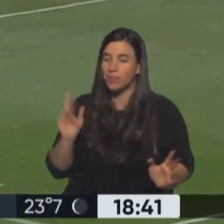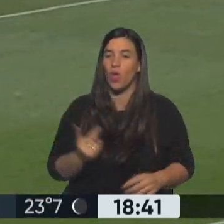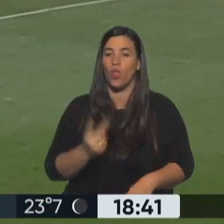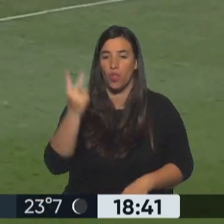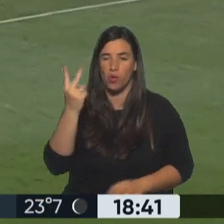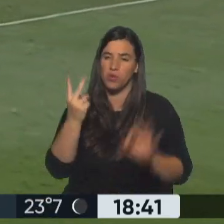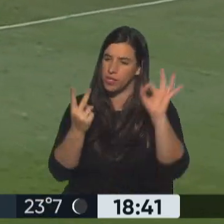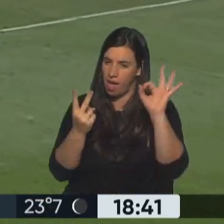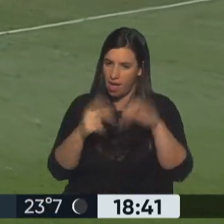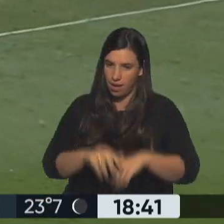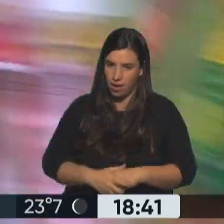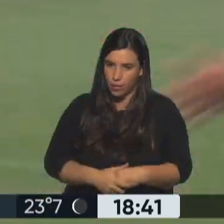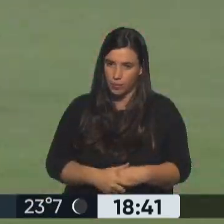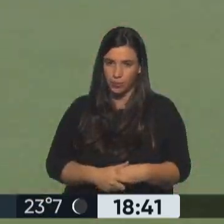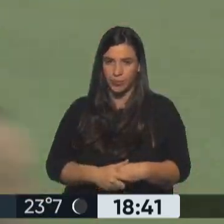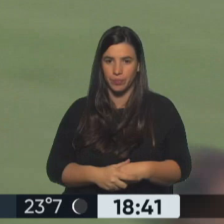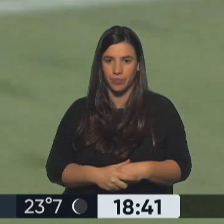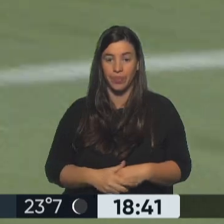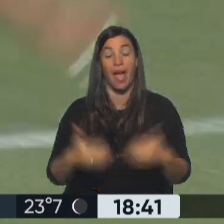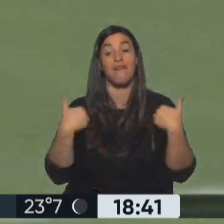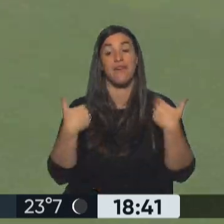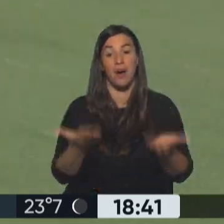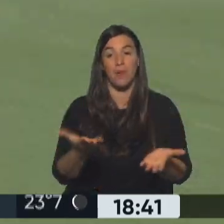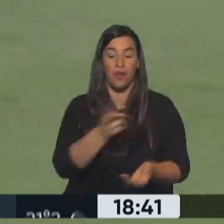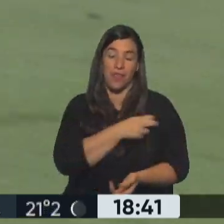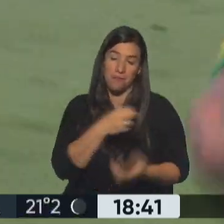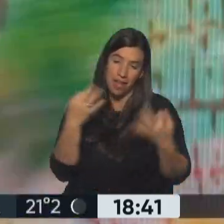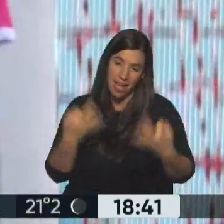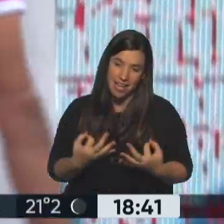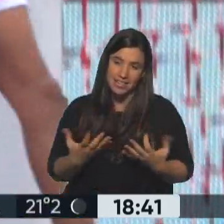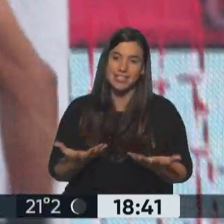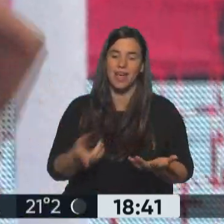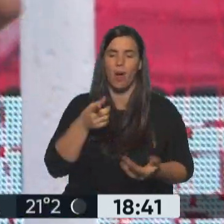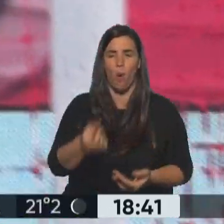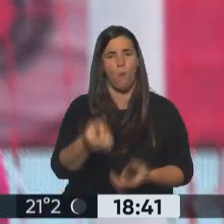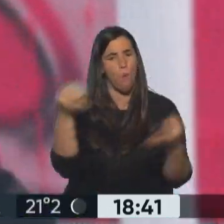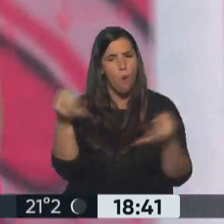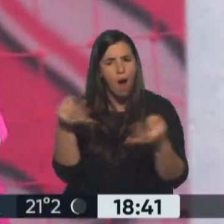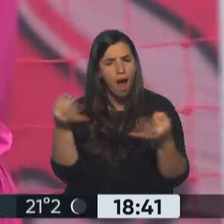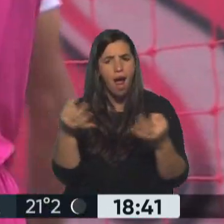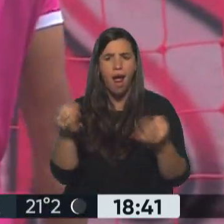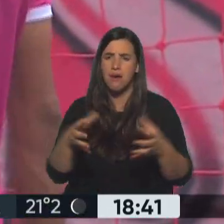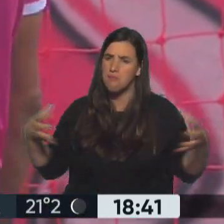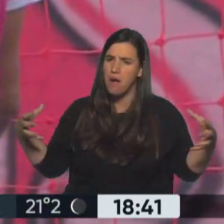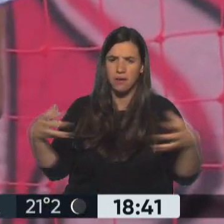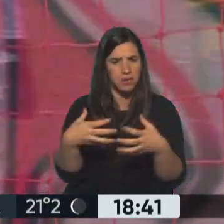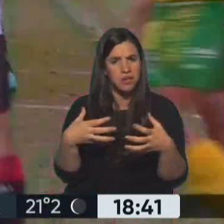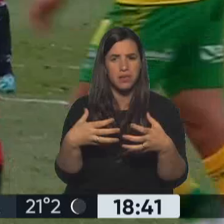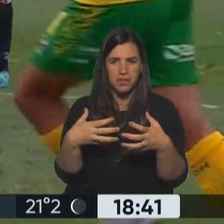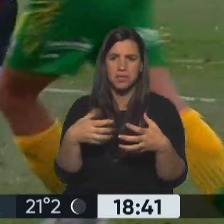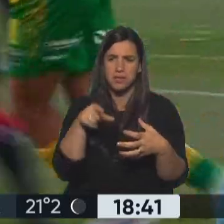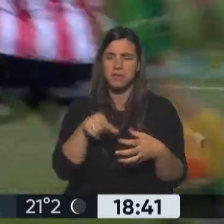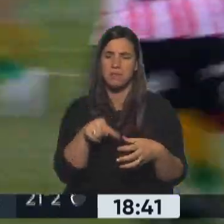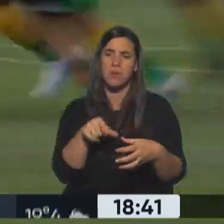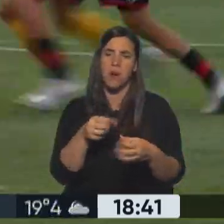2-0 para Defensa, para este muy buen equipo de Varela, que comenzó